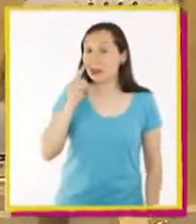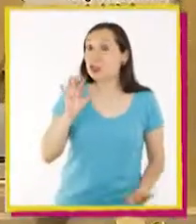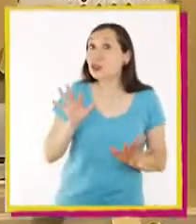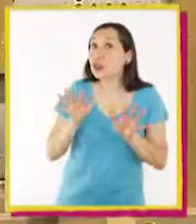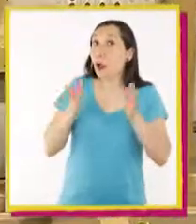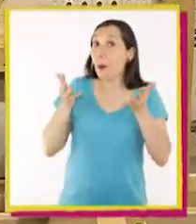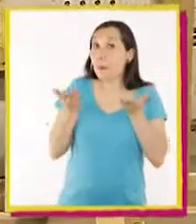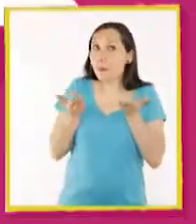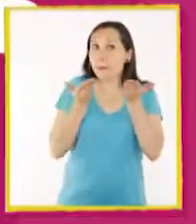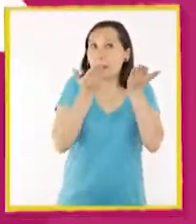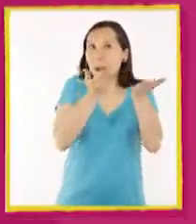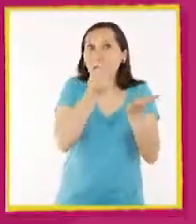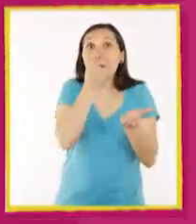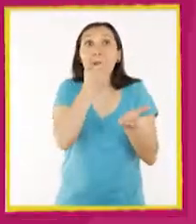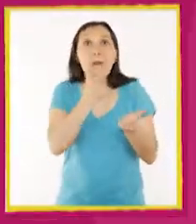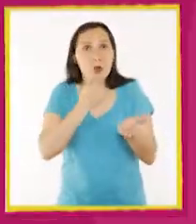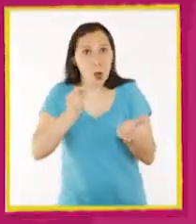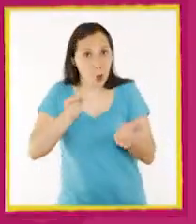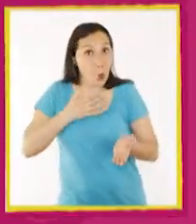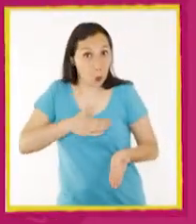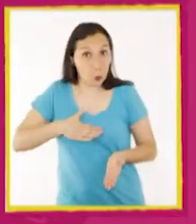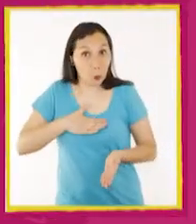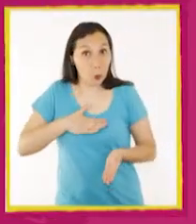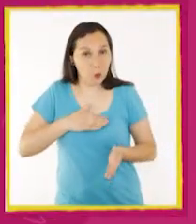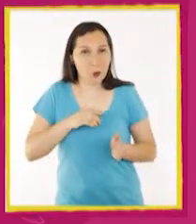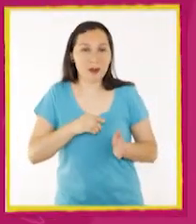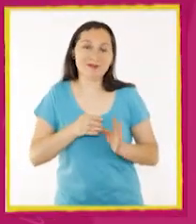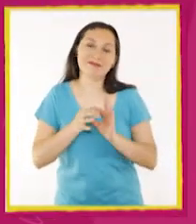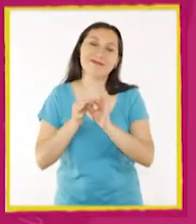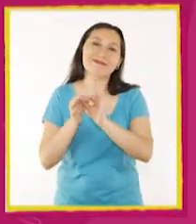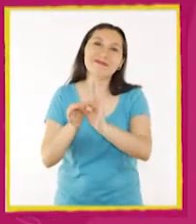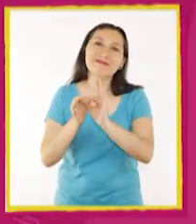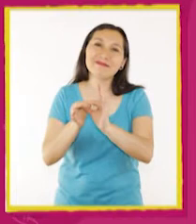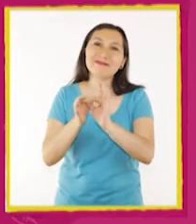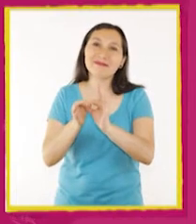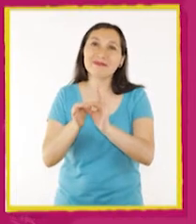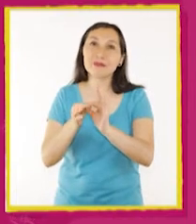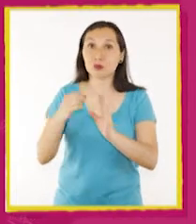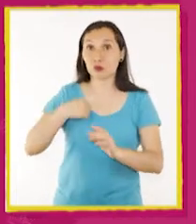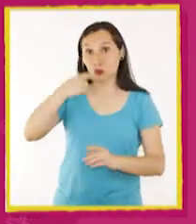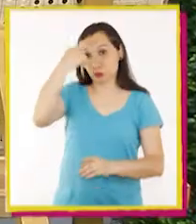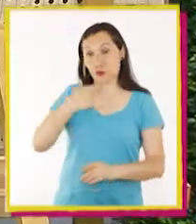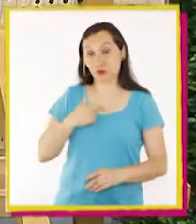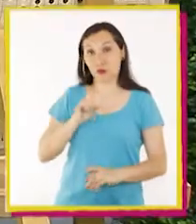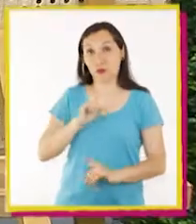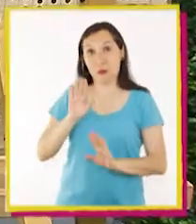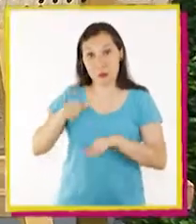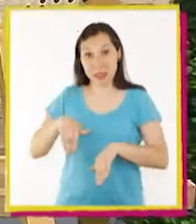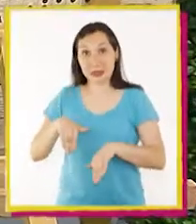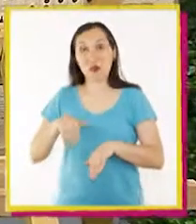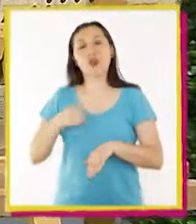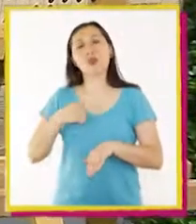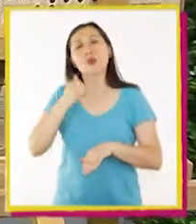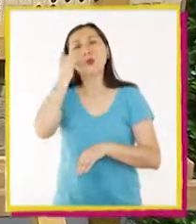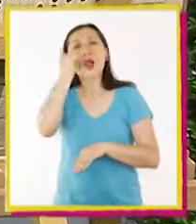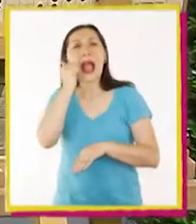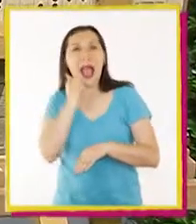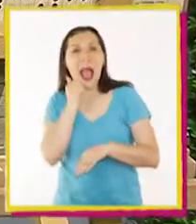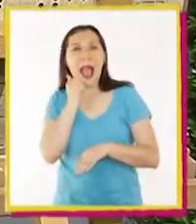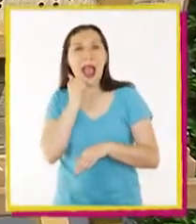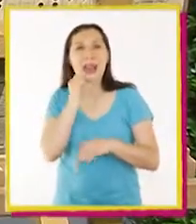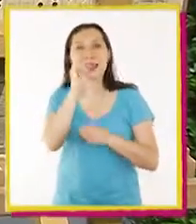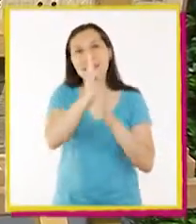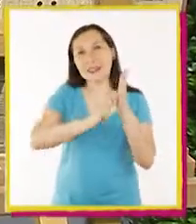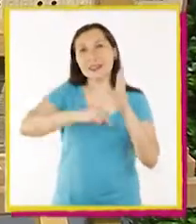Miren, es una sorpresita para él. ¿Les gusta? Gracias. No soy da Vinci, pero lo hice con mucho